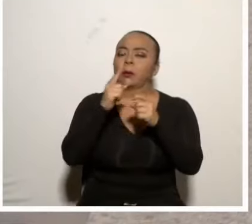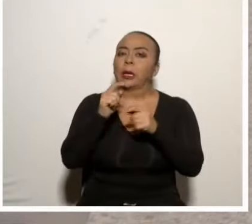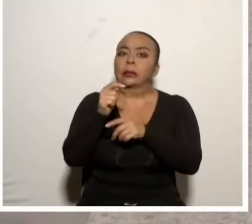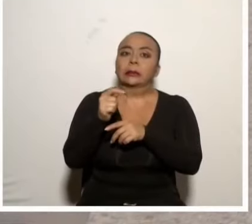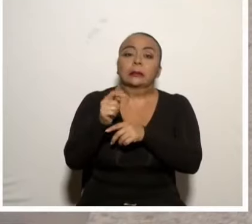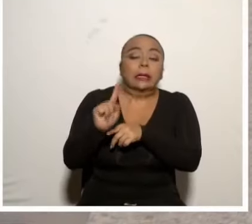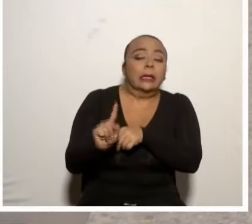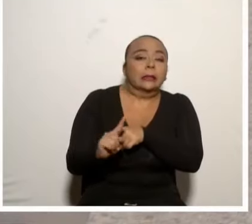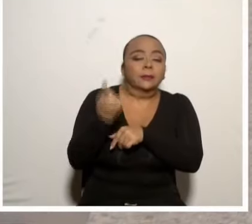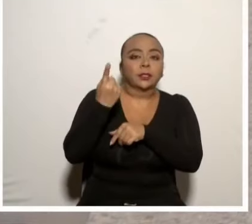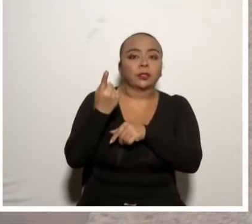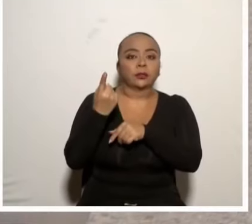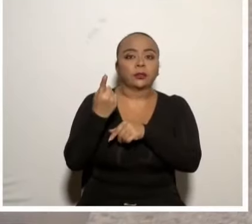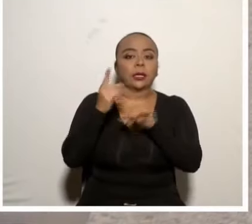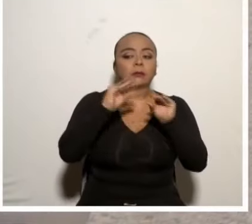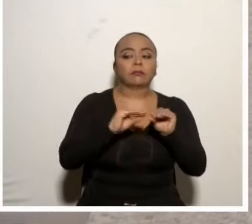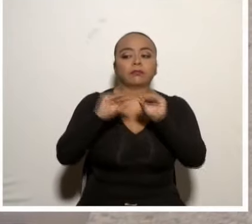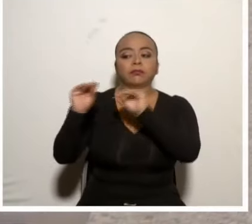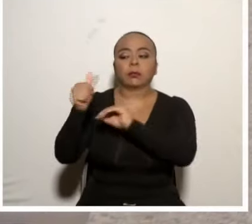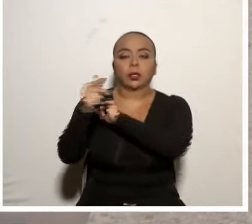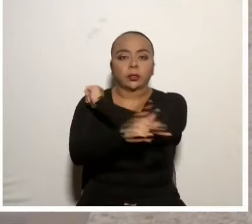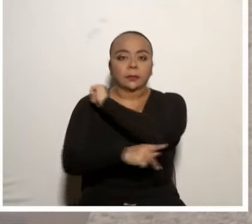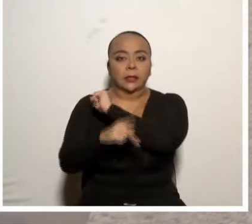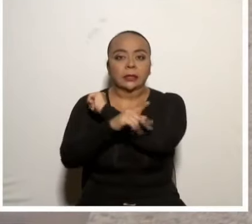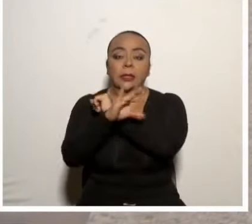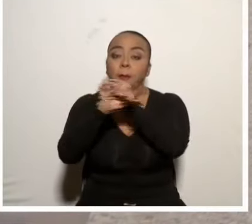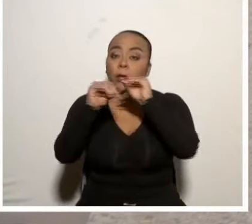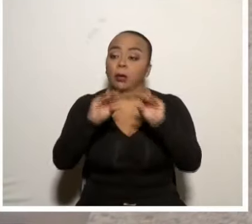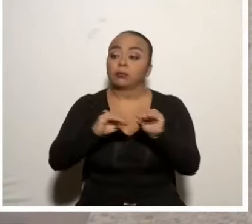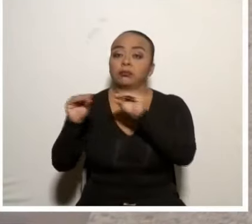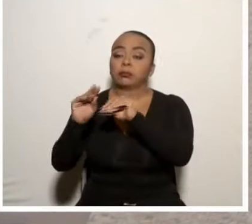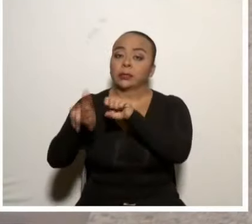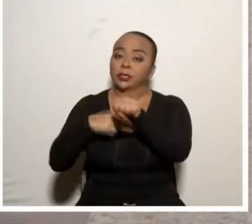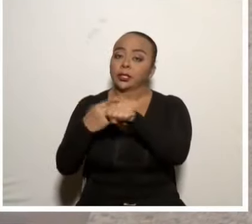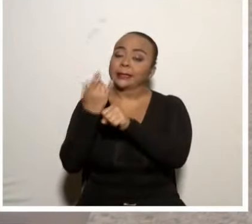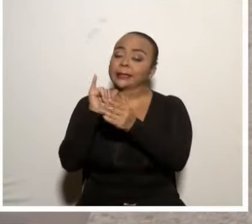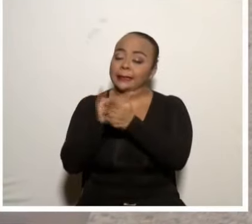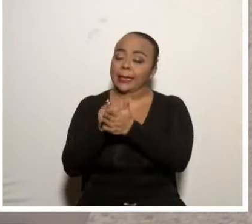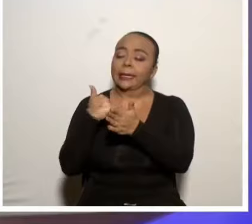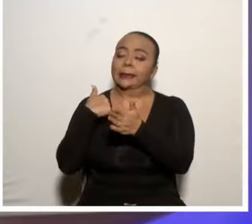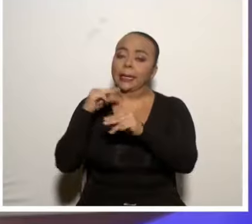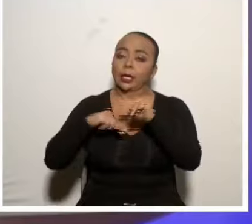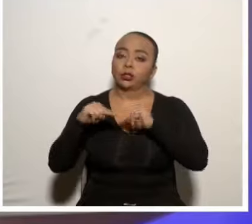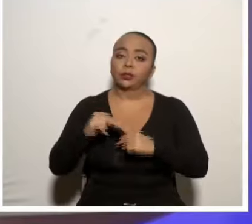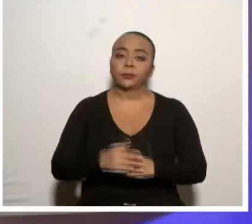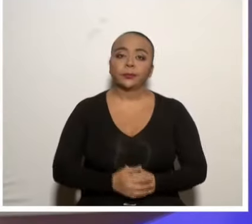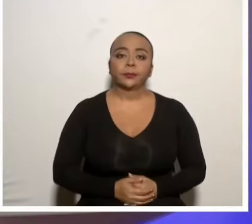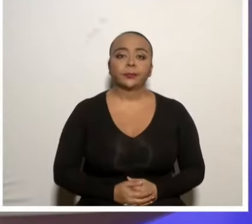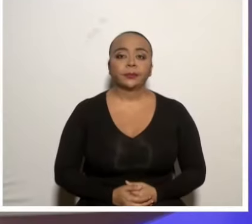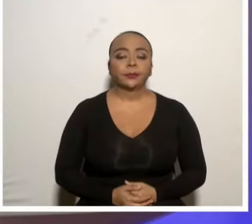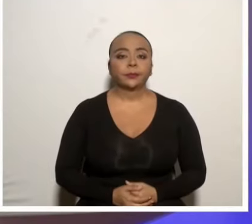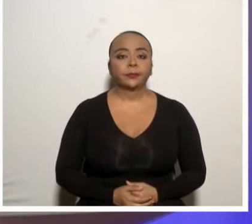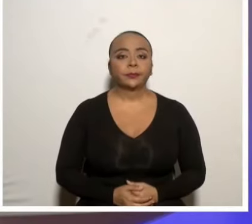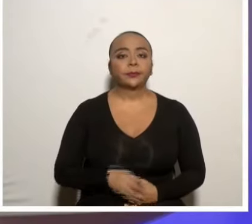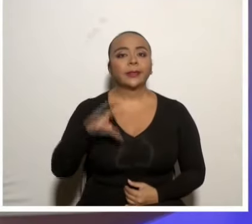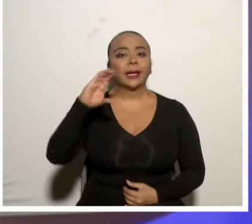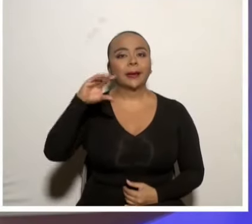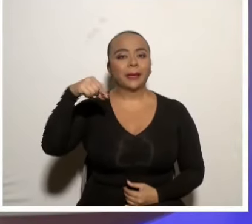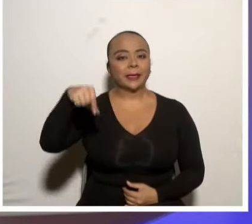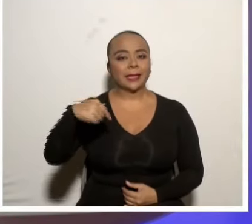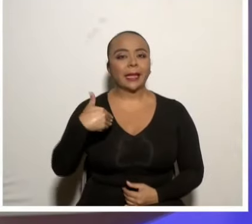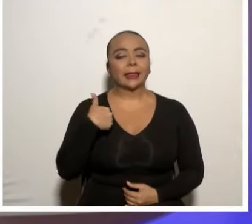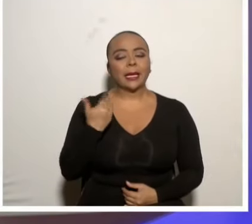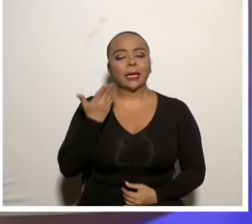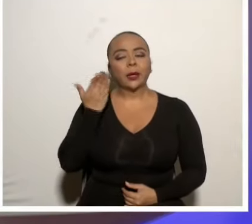en el caso de la extradición y poder extraditar a nacionales si están en ese negocio. Doña Carmen Quesada, tiene